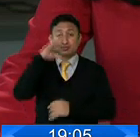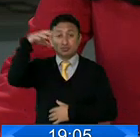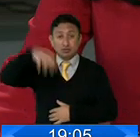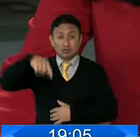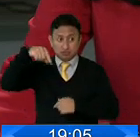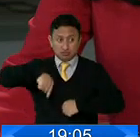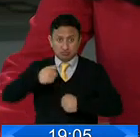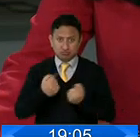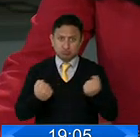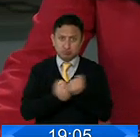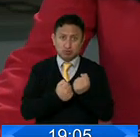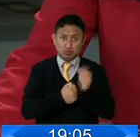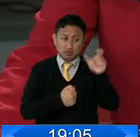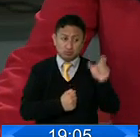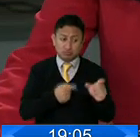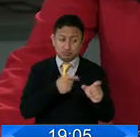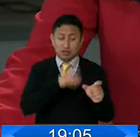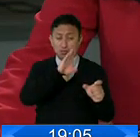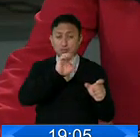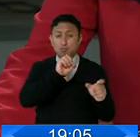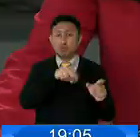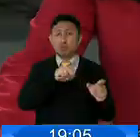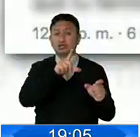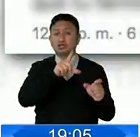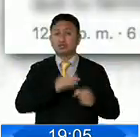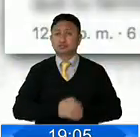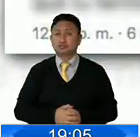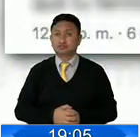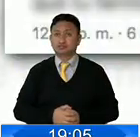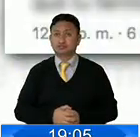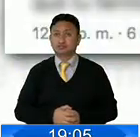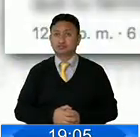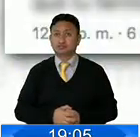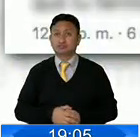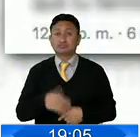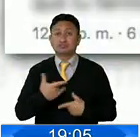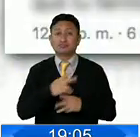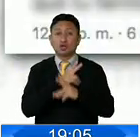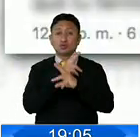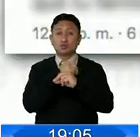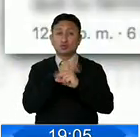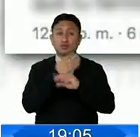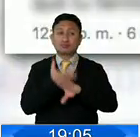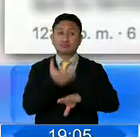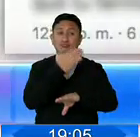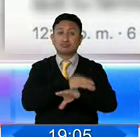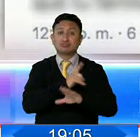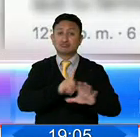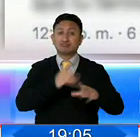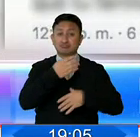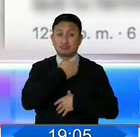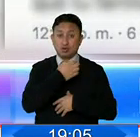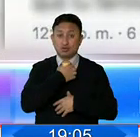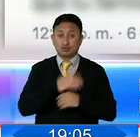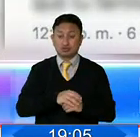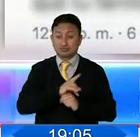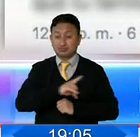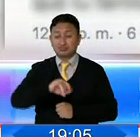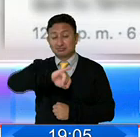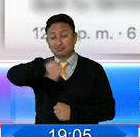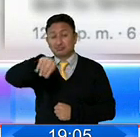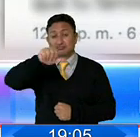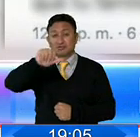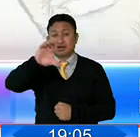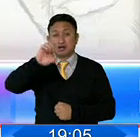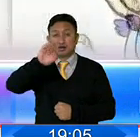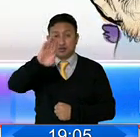han mostrado su apoyo al comunicador. El mensaje de Twitter publicado el pasado 6 de agosto desde la cuenta de Jacobo